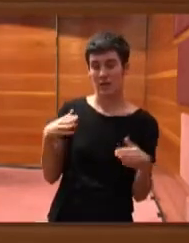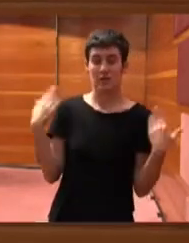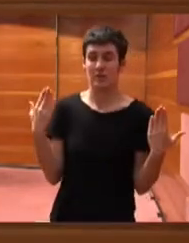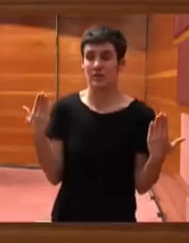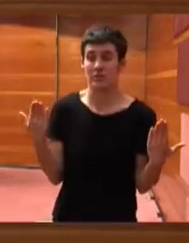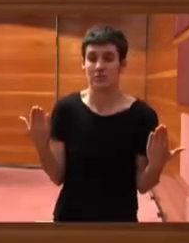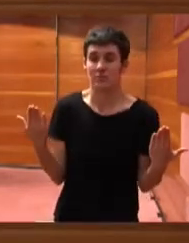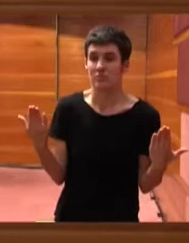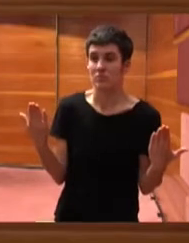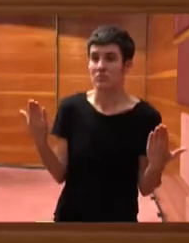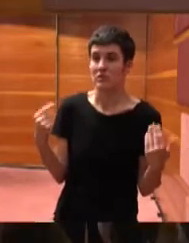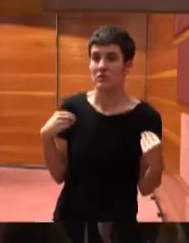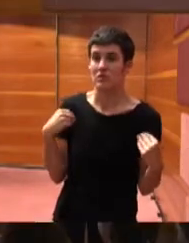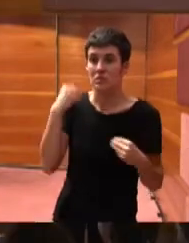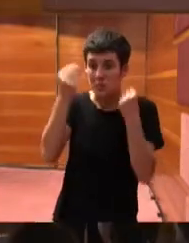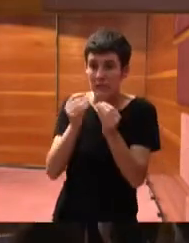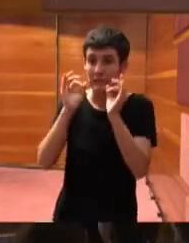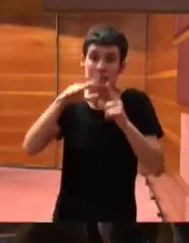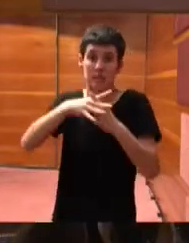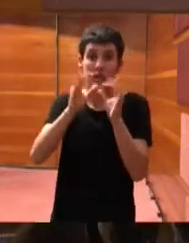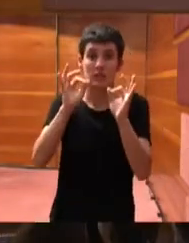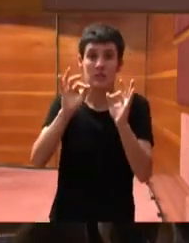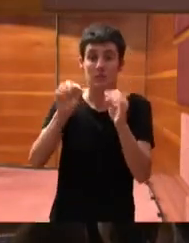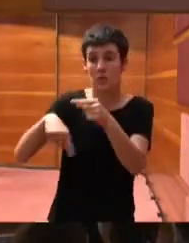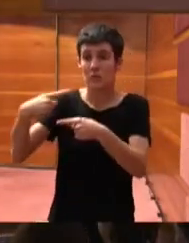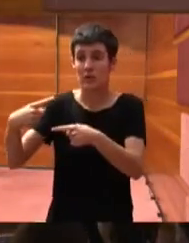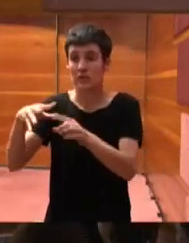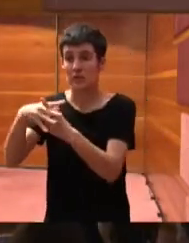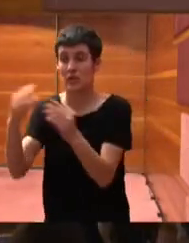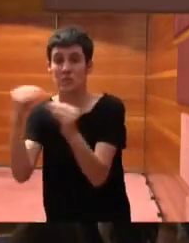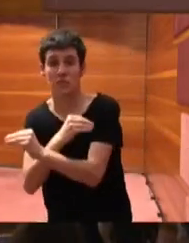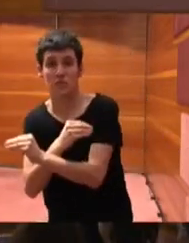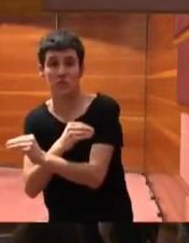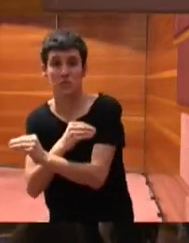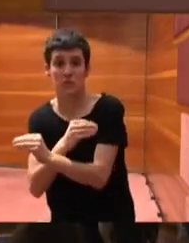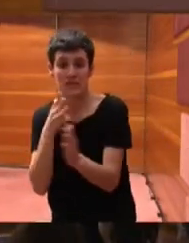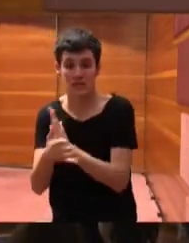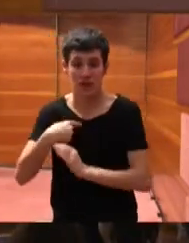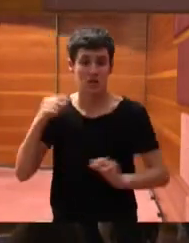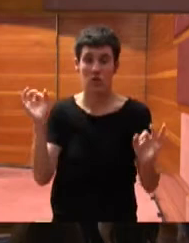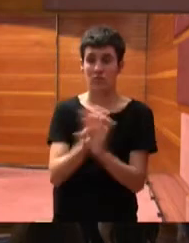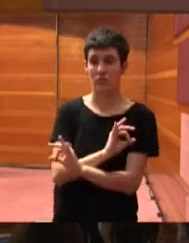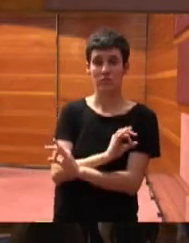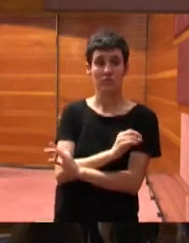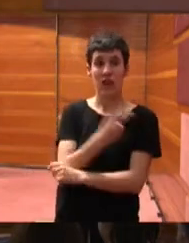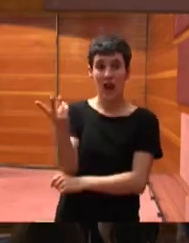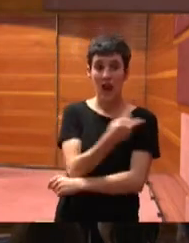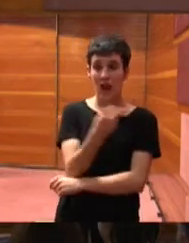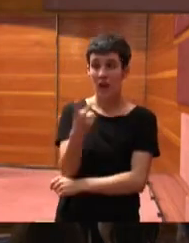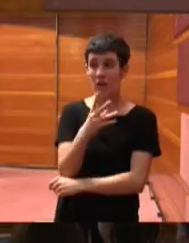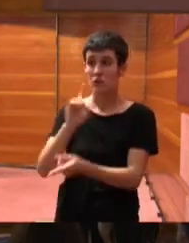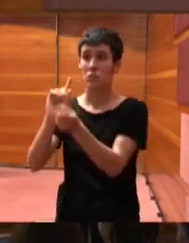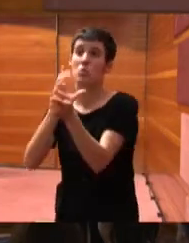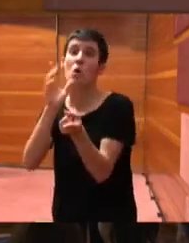ninguna. Entonces, claro que me equivocaba. Normal, y era yo la que me equivocaba, no ellos los que habían